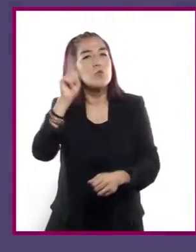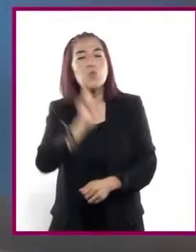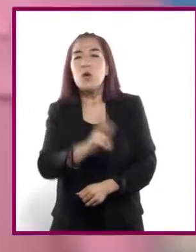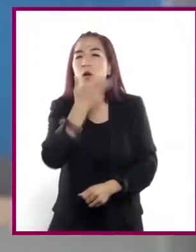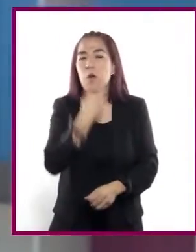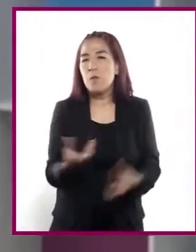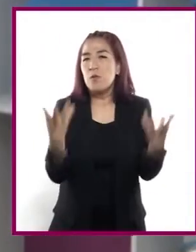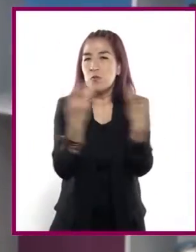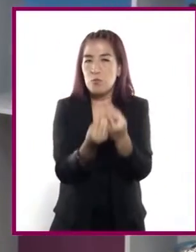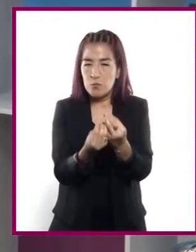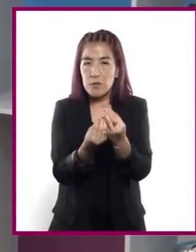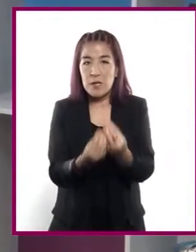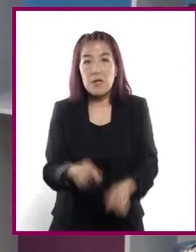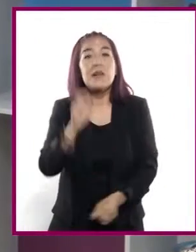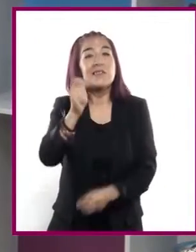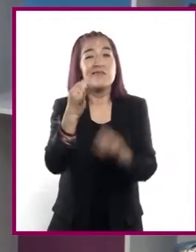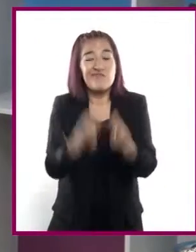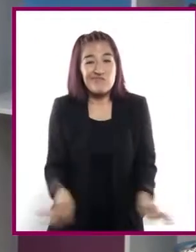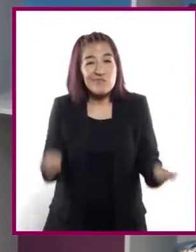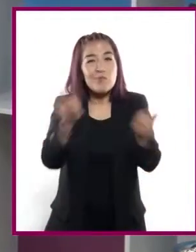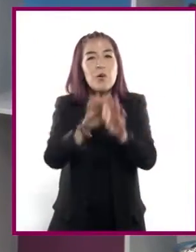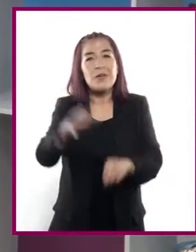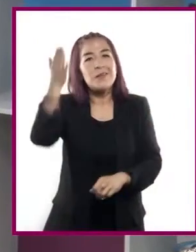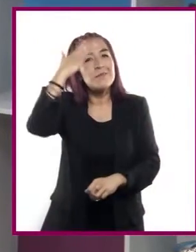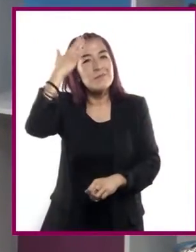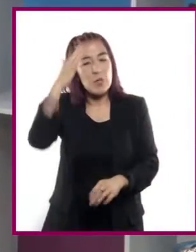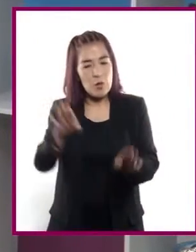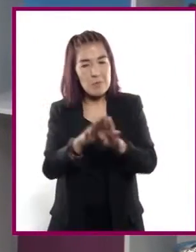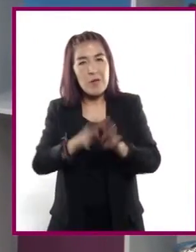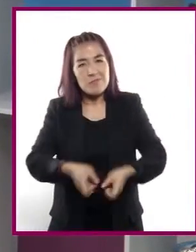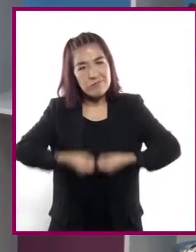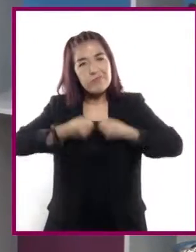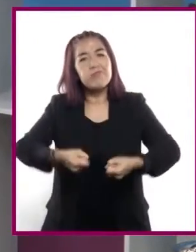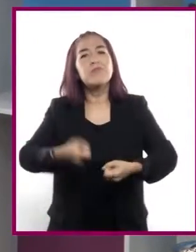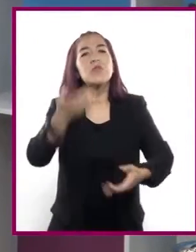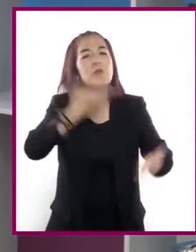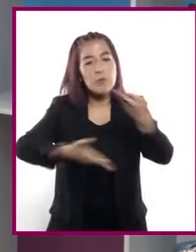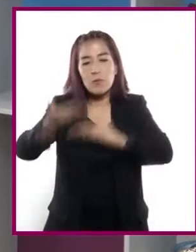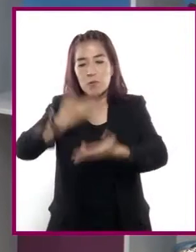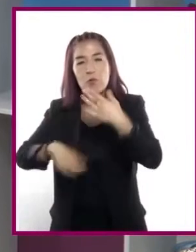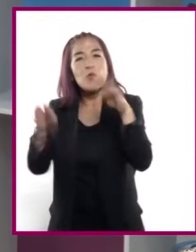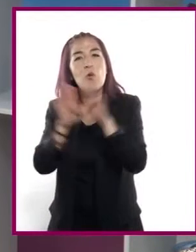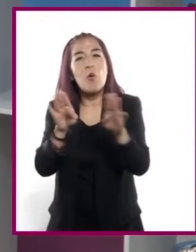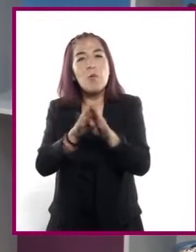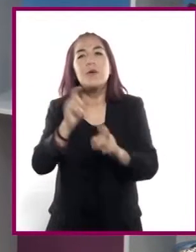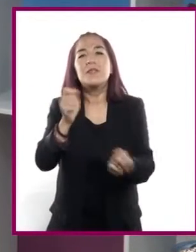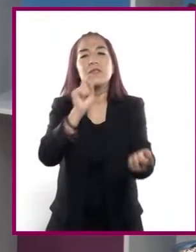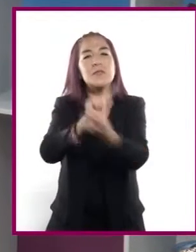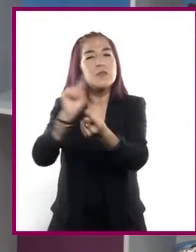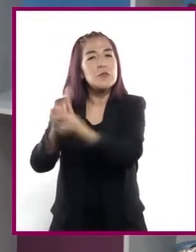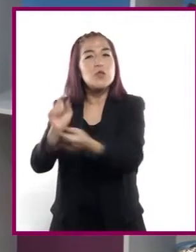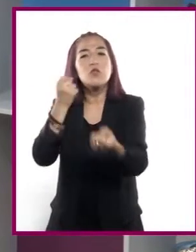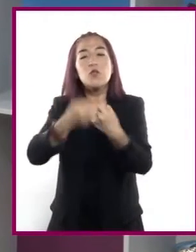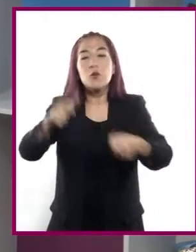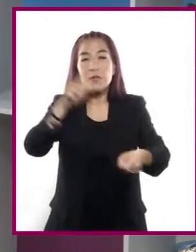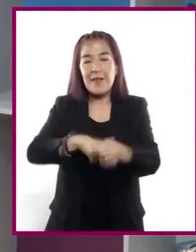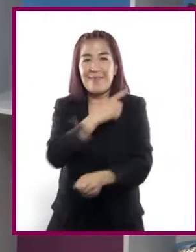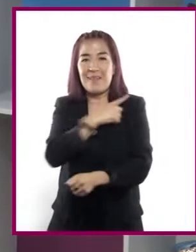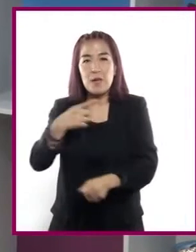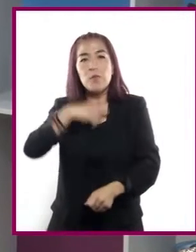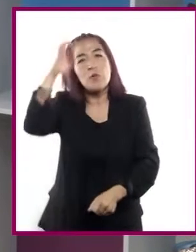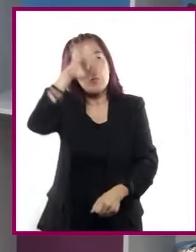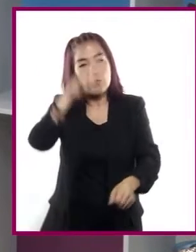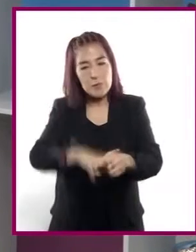integrantes. Es una prioridad fortalecer la interacción social basada en una cultura cívica